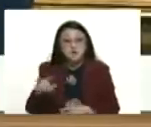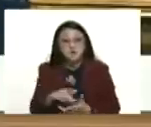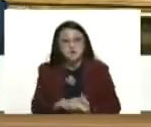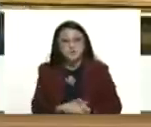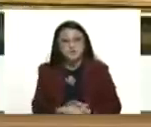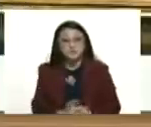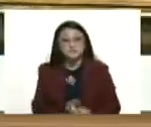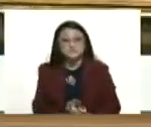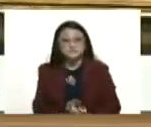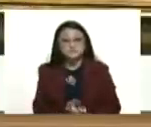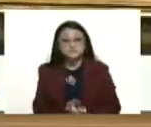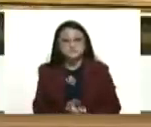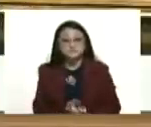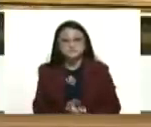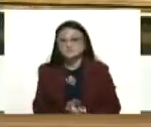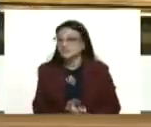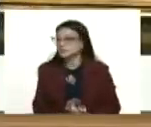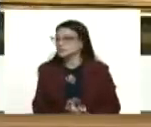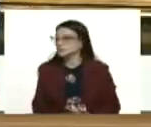¿Andan por ahí?